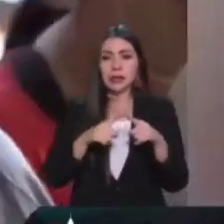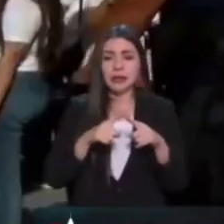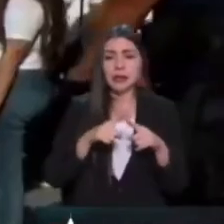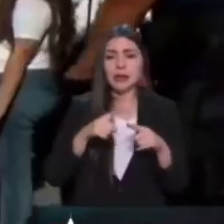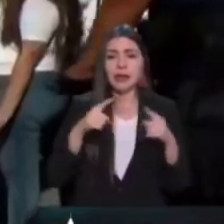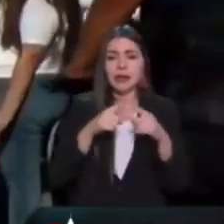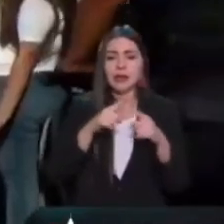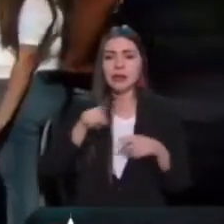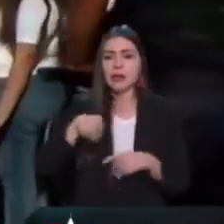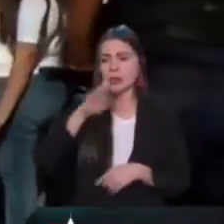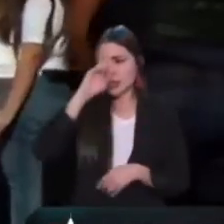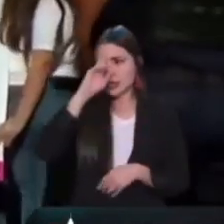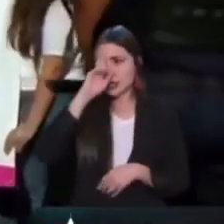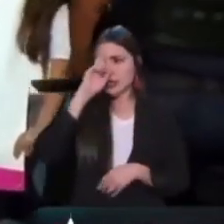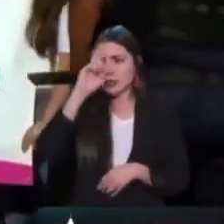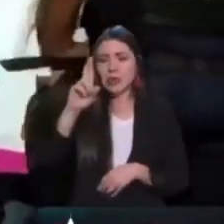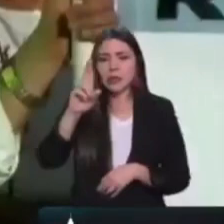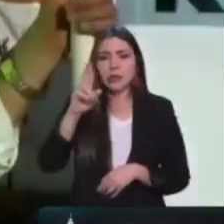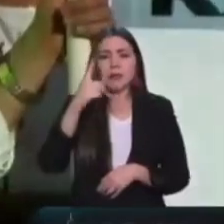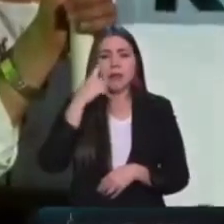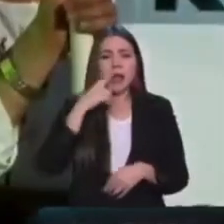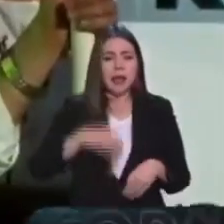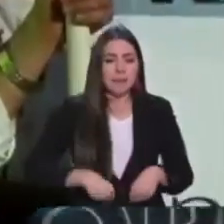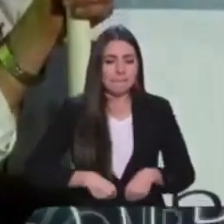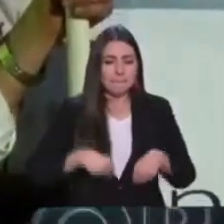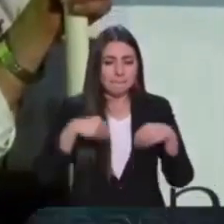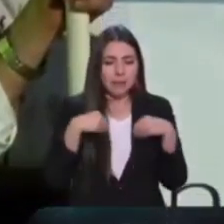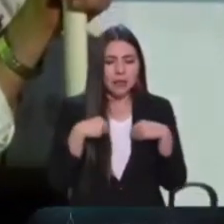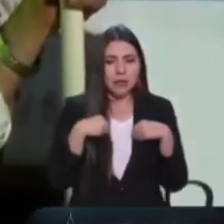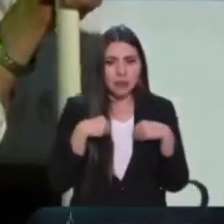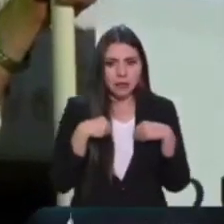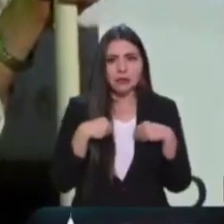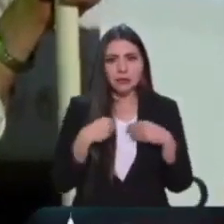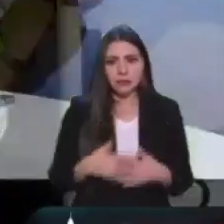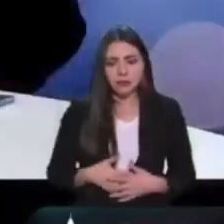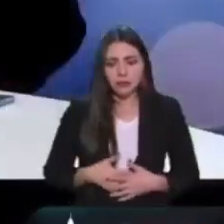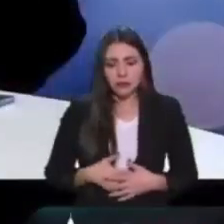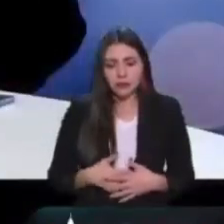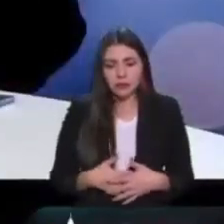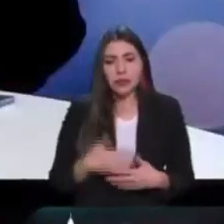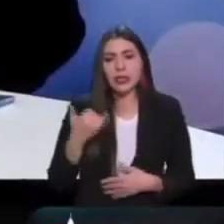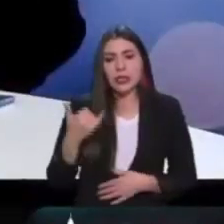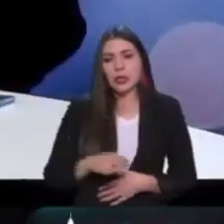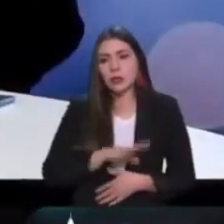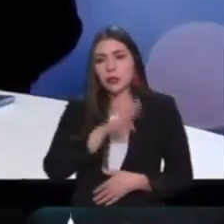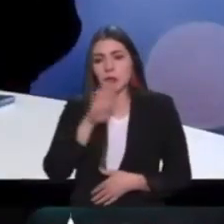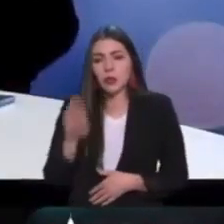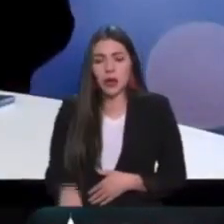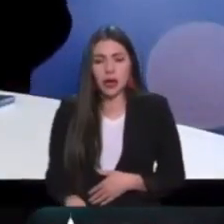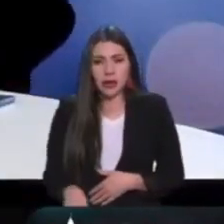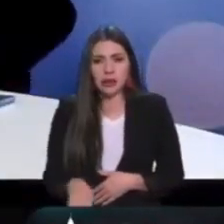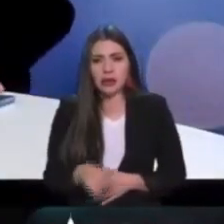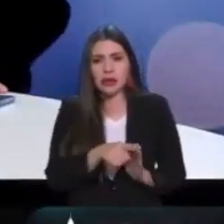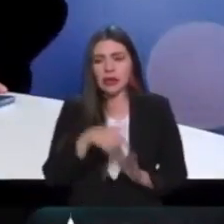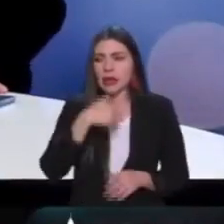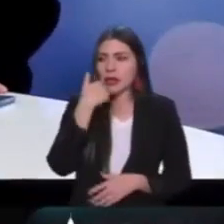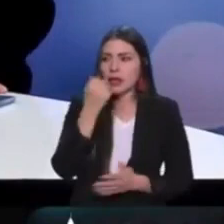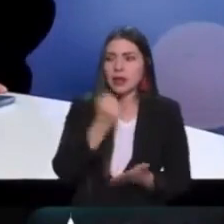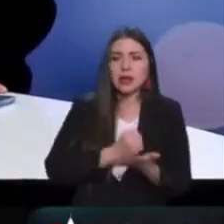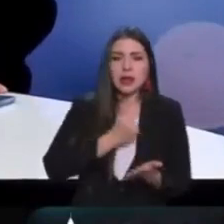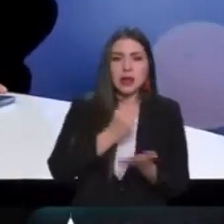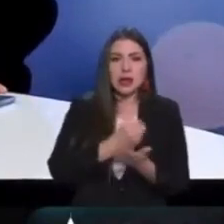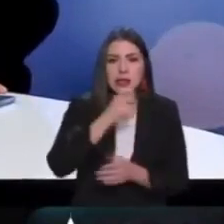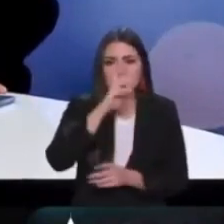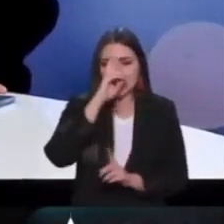la concepción a la muerte, y consideran que esto es moralizante. Ahora, el giro